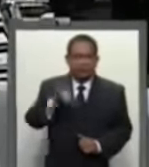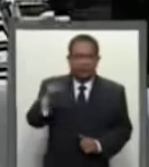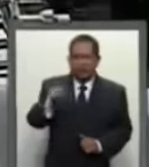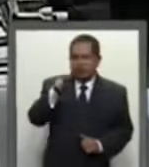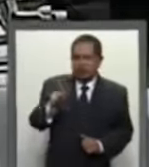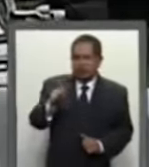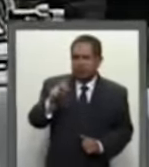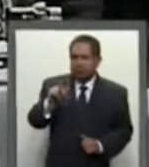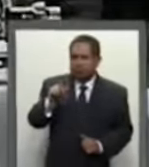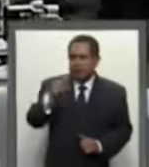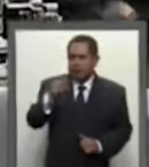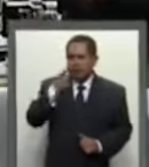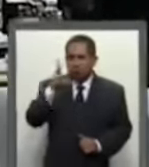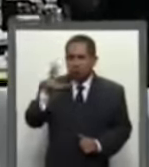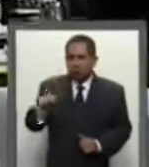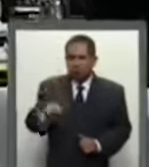Jesús Priego en contra.